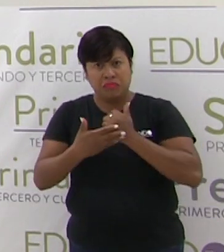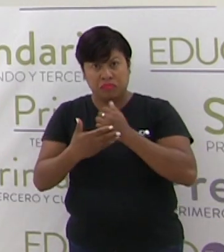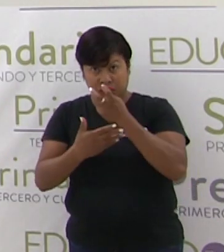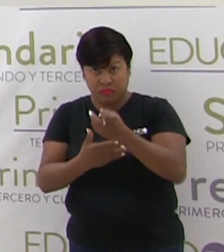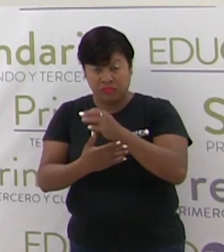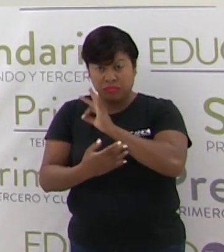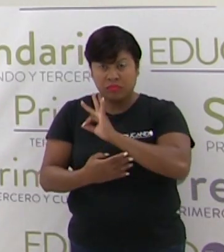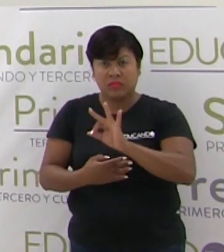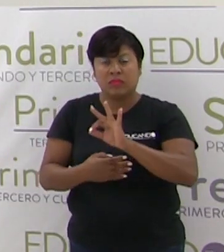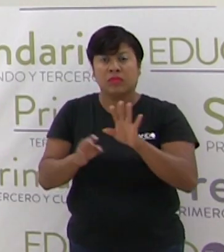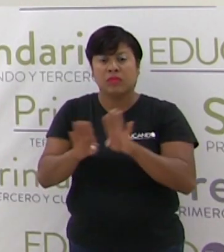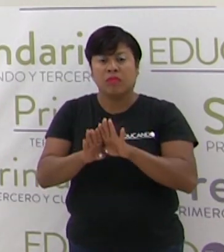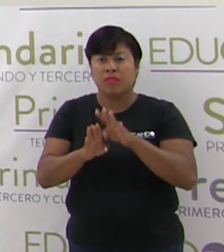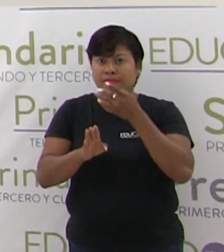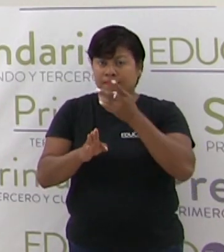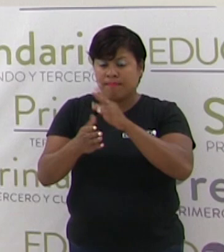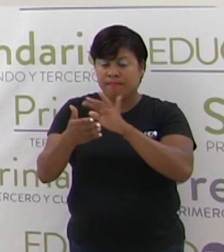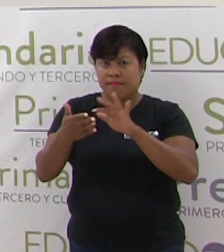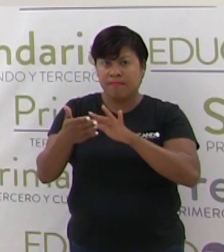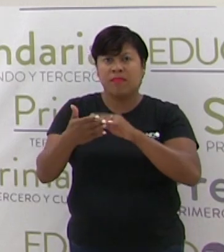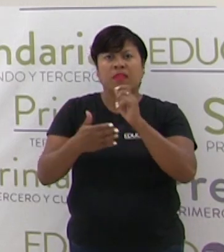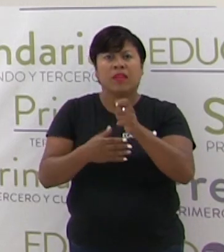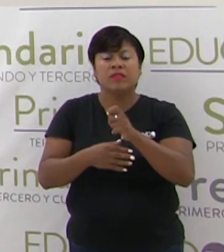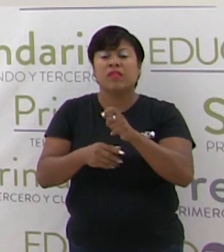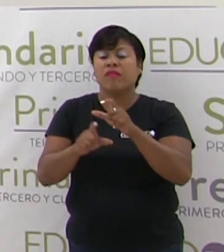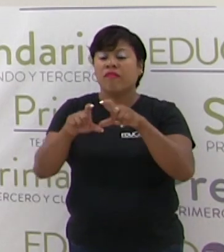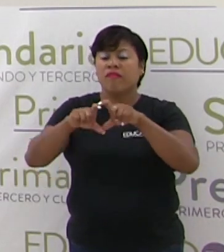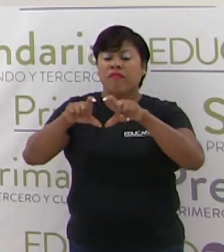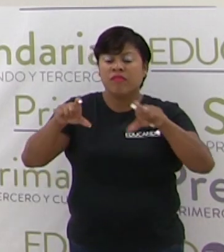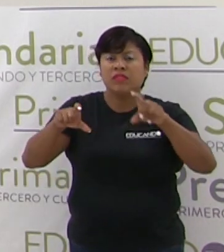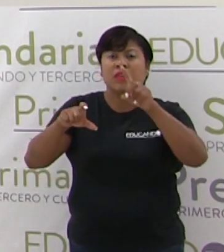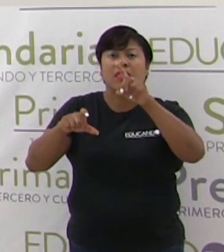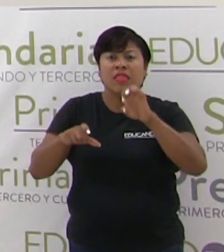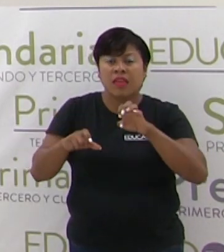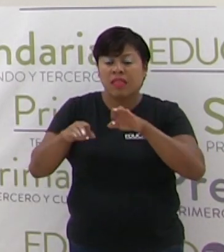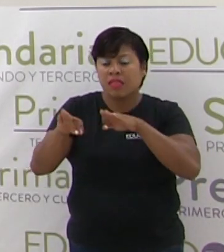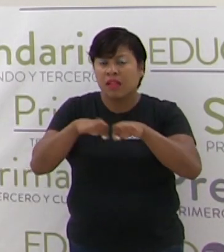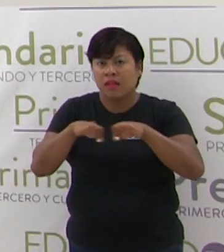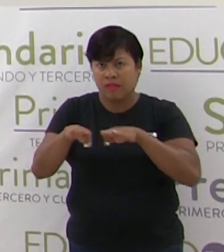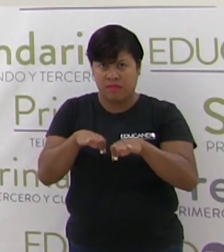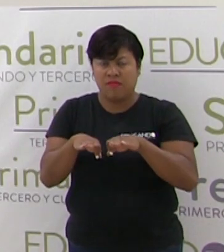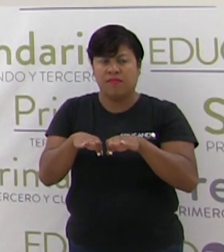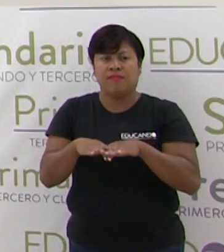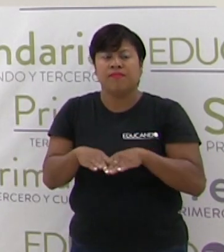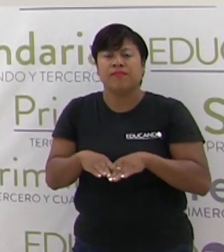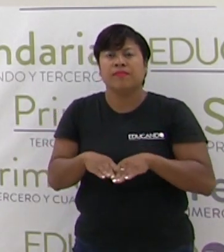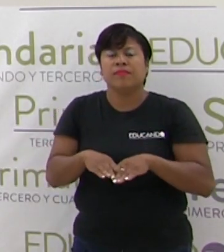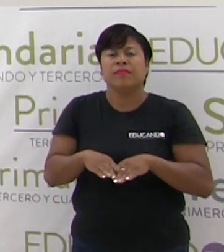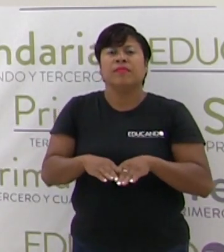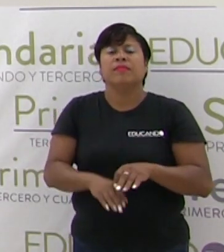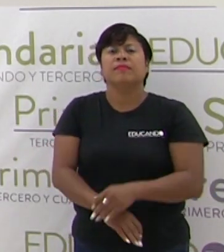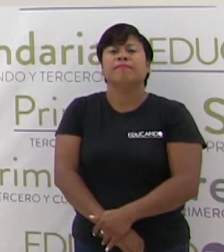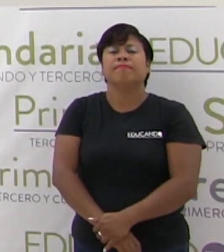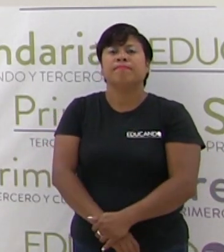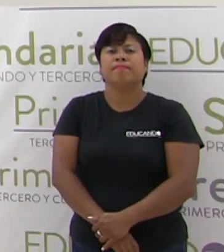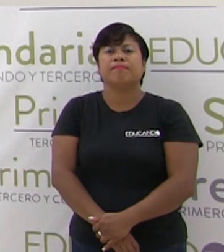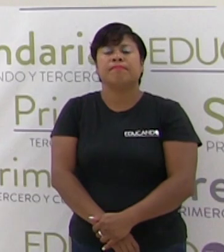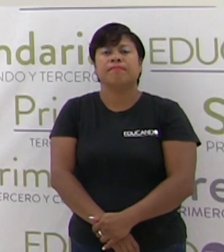para este tipo de texto es la ficha de trabajo. Ficha de trabajo.